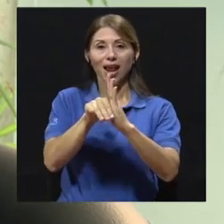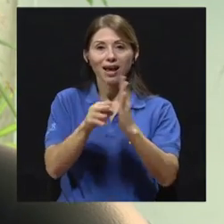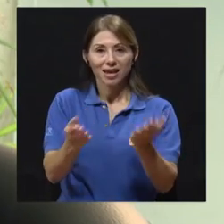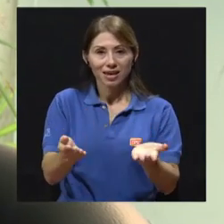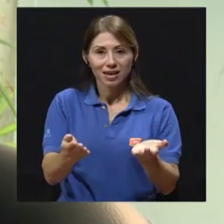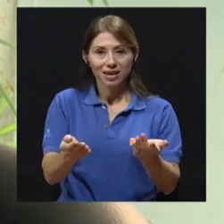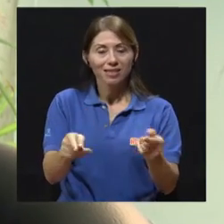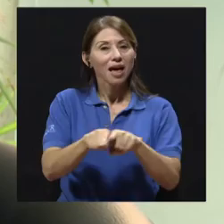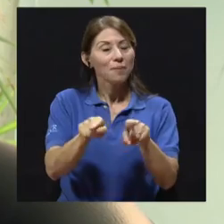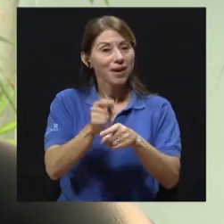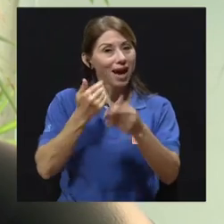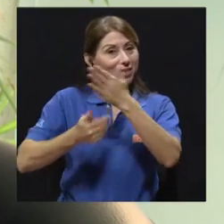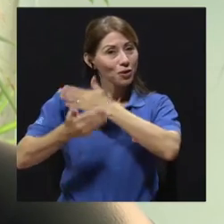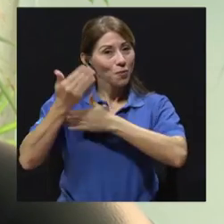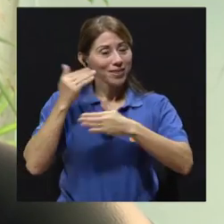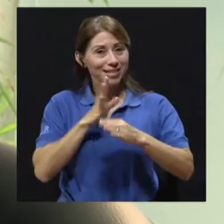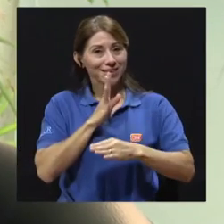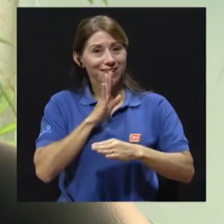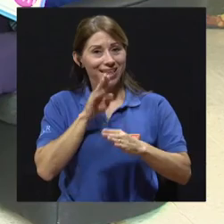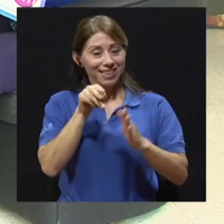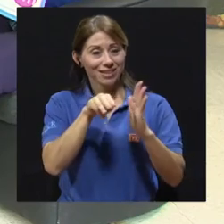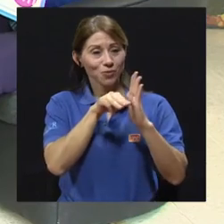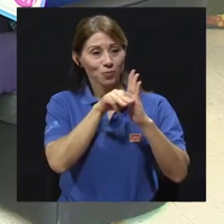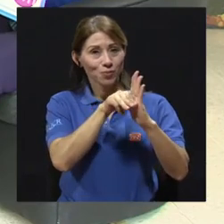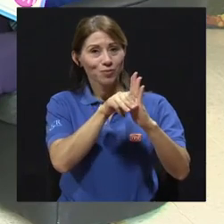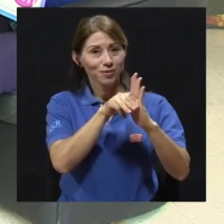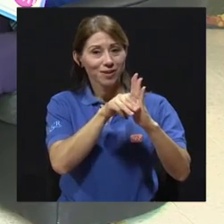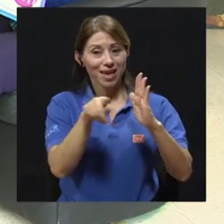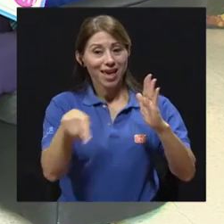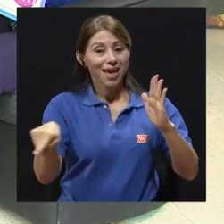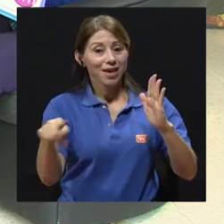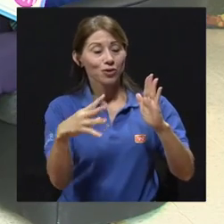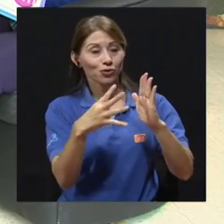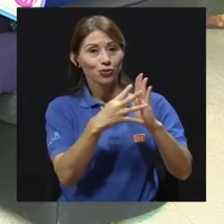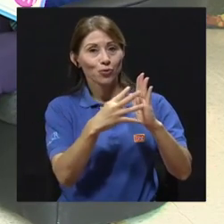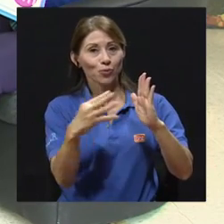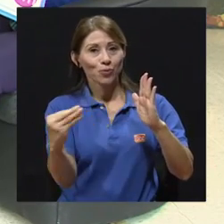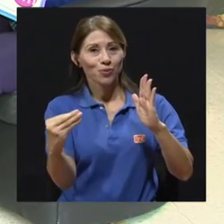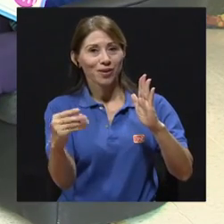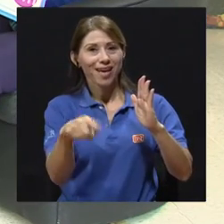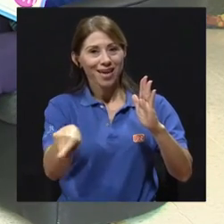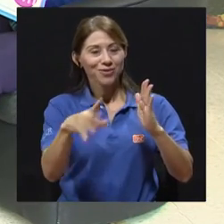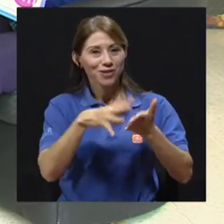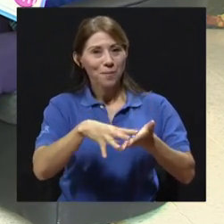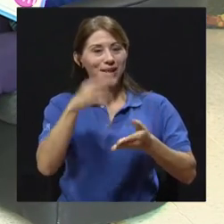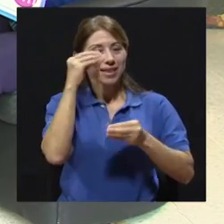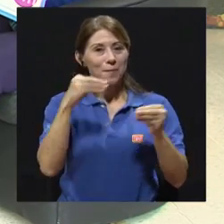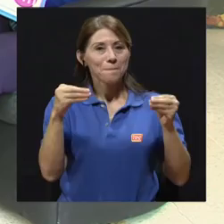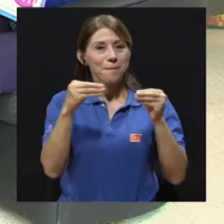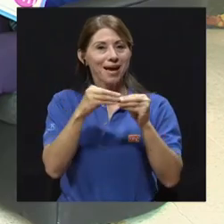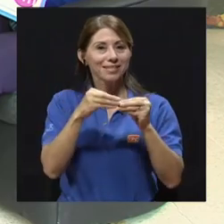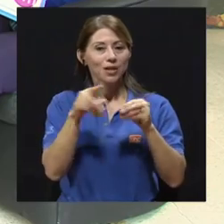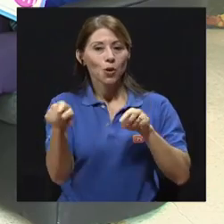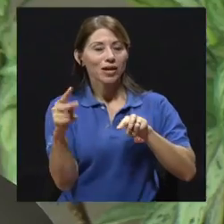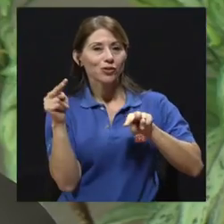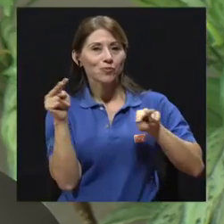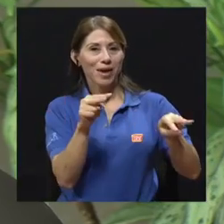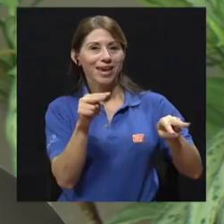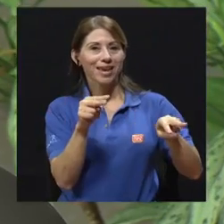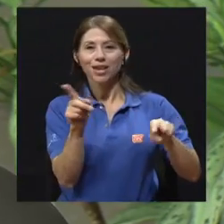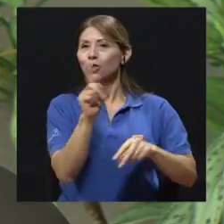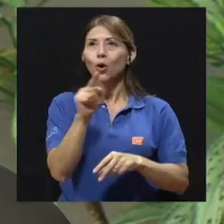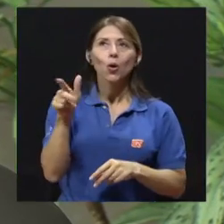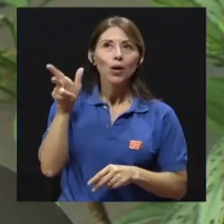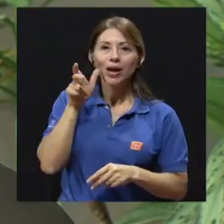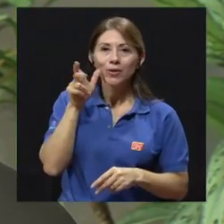También anteriormente les hablé de eso. Los chicos aprenden más de lo que ven que de lo que nosotros les decimos.